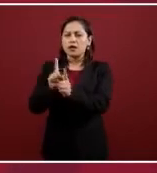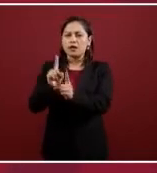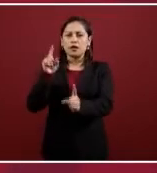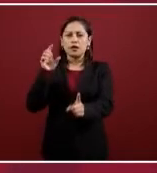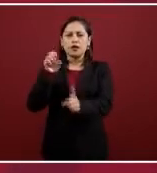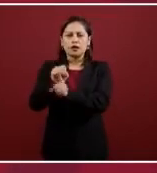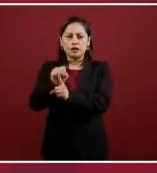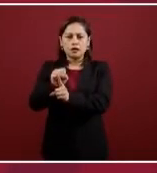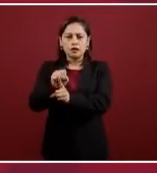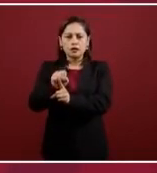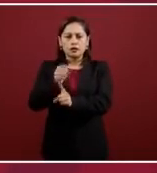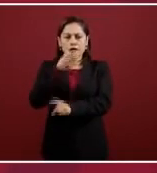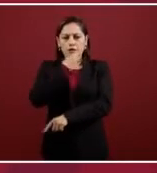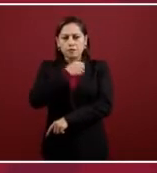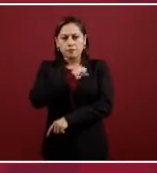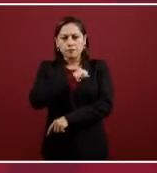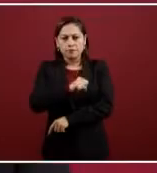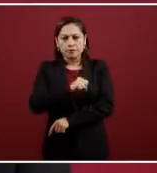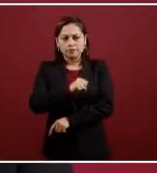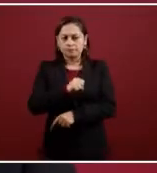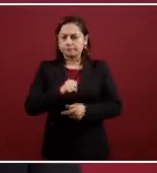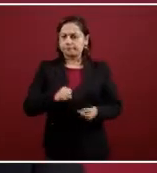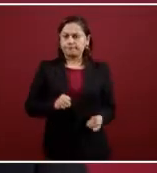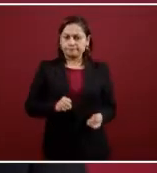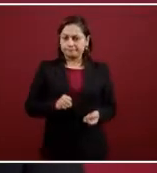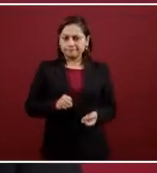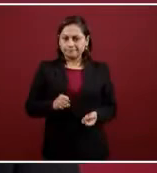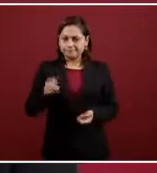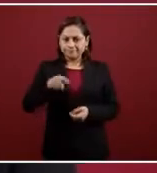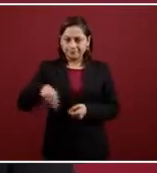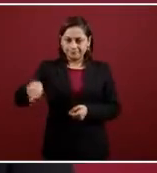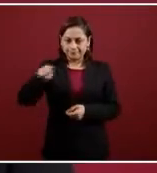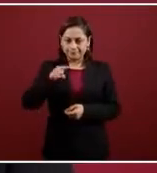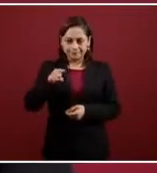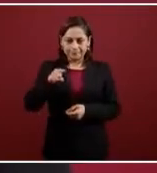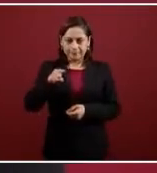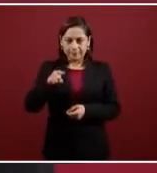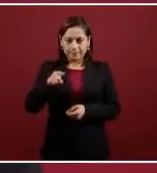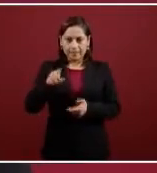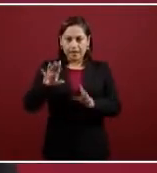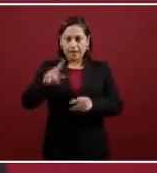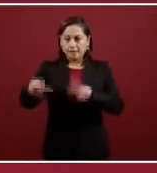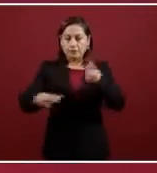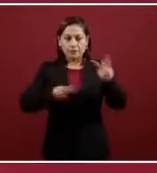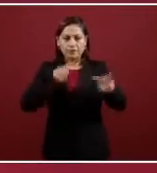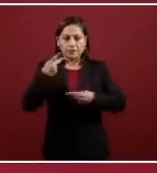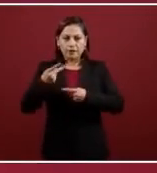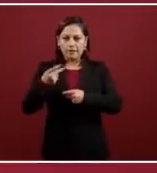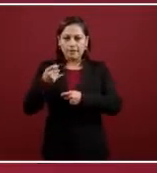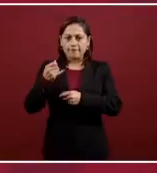no había la información suficiente. Pero aquí lo importante